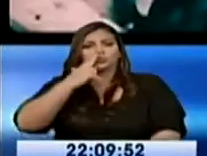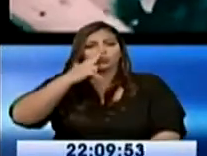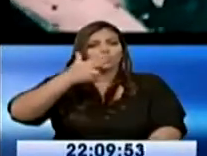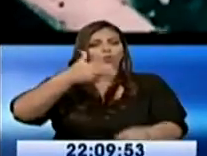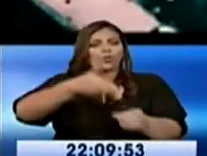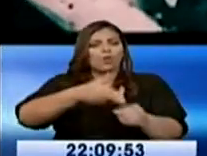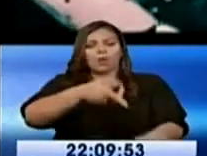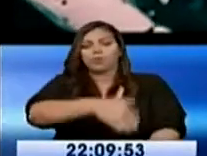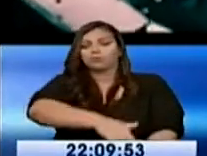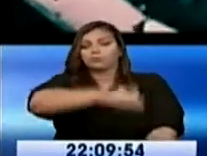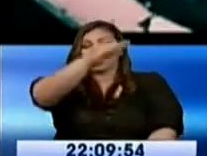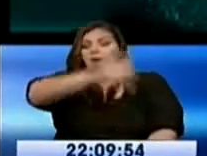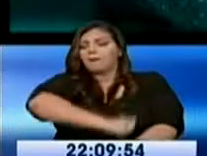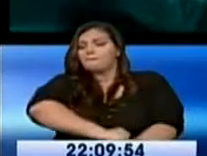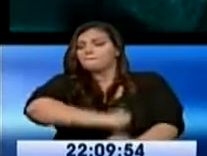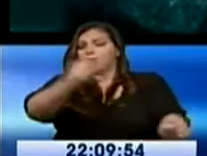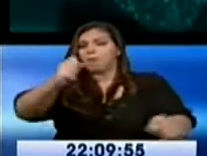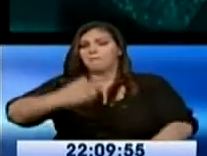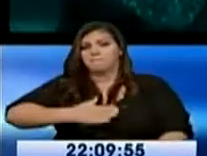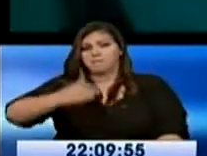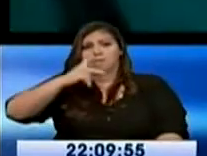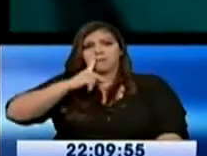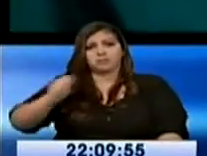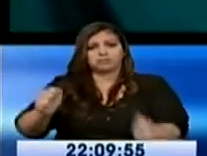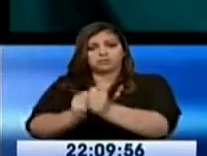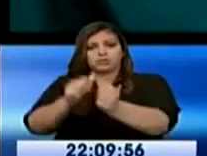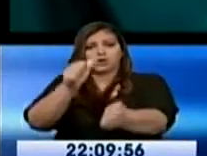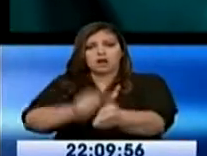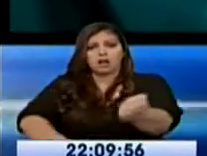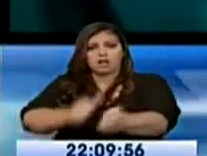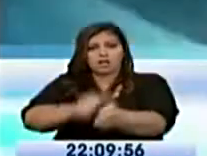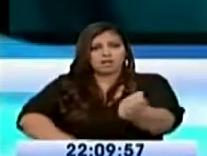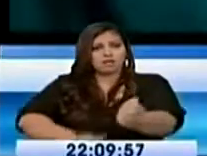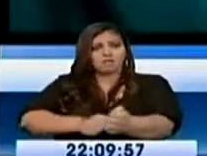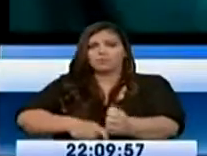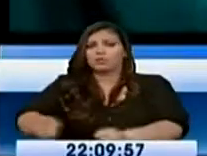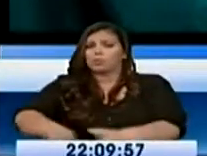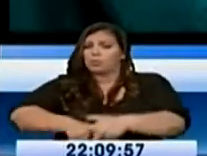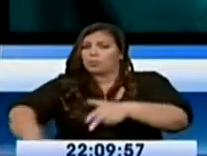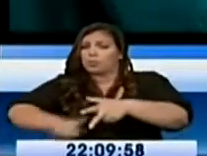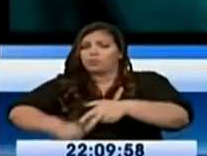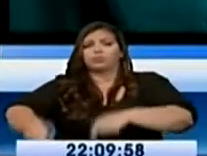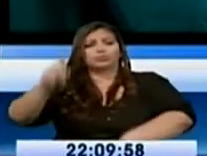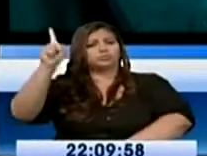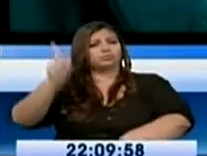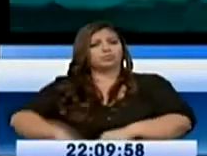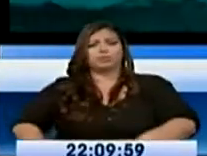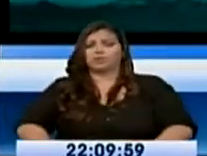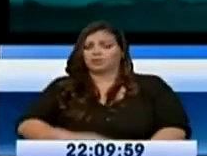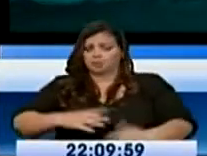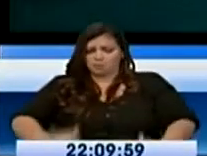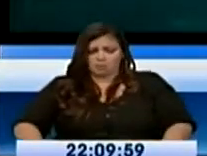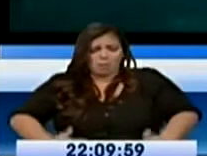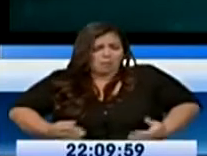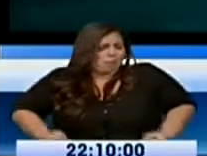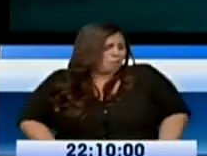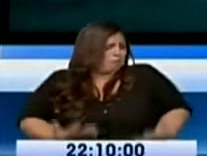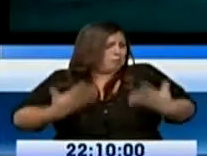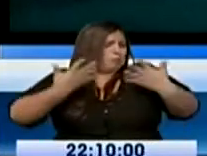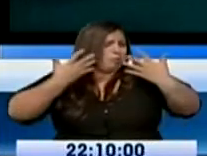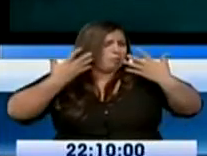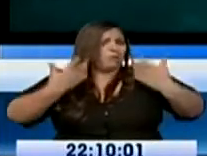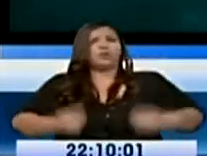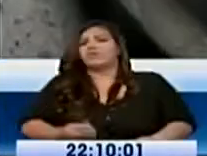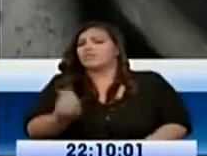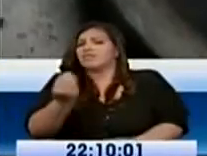hermano ni mi papi, y aquí se encerraron, se quemaron toditos, la ropa todito, mi papi cargaba $120 en el bolsillo,